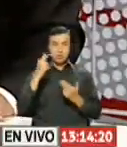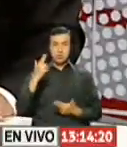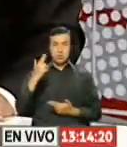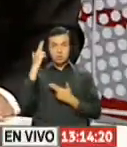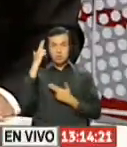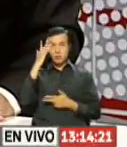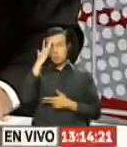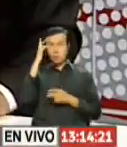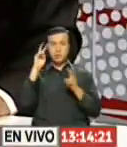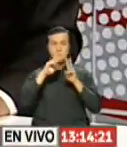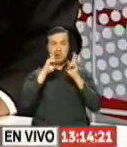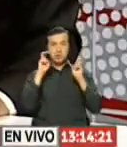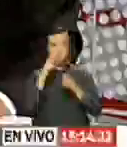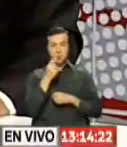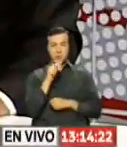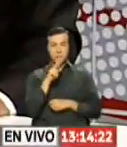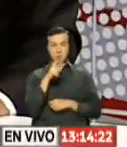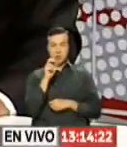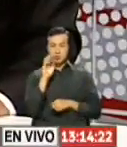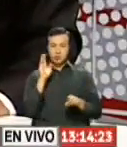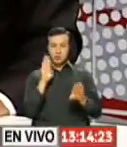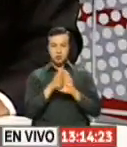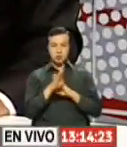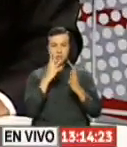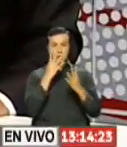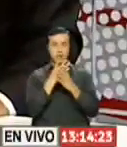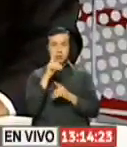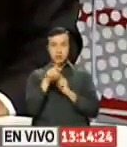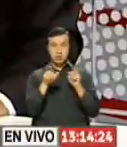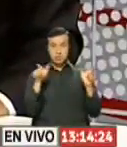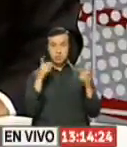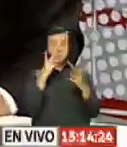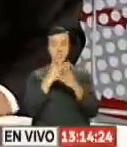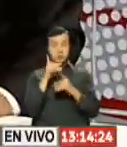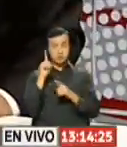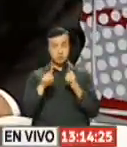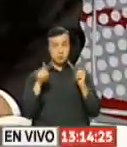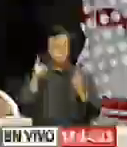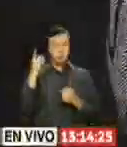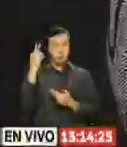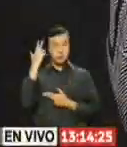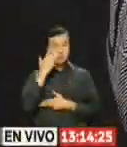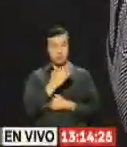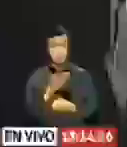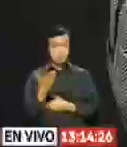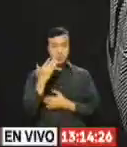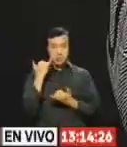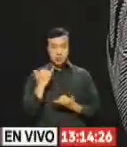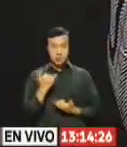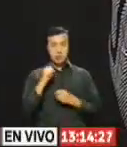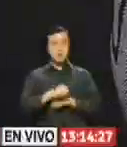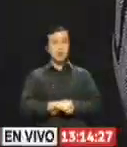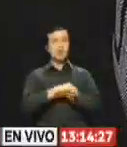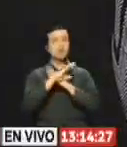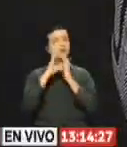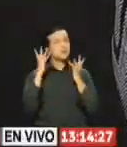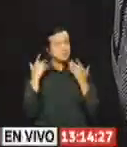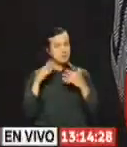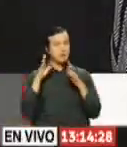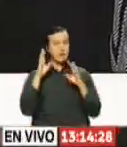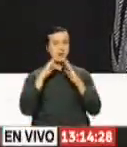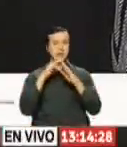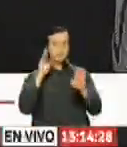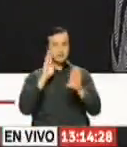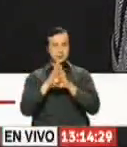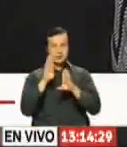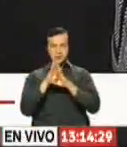por el tema de alias Guacho. Entre los detenidos habría civiles y militares. Esta mañana se han realizado varios